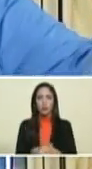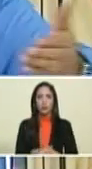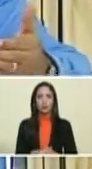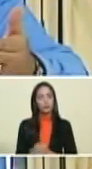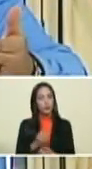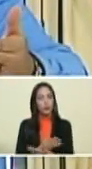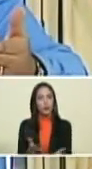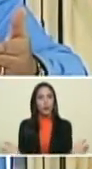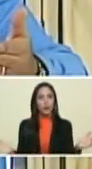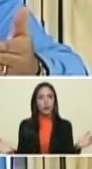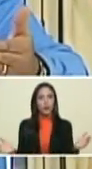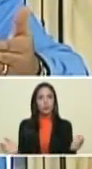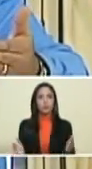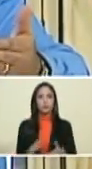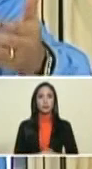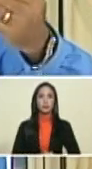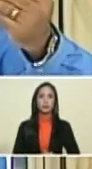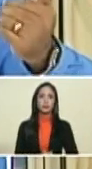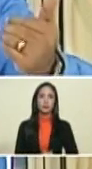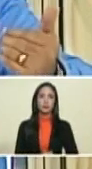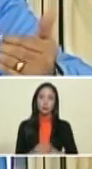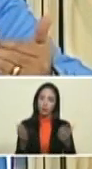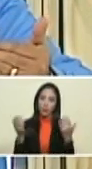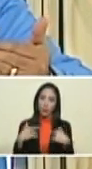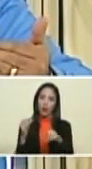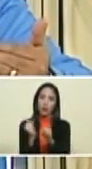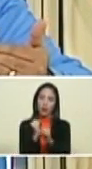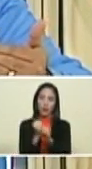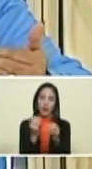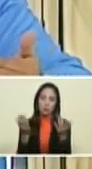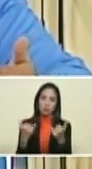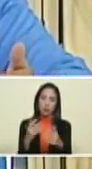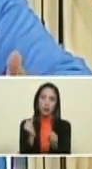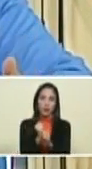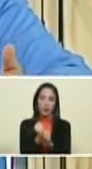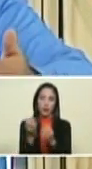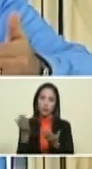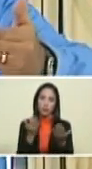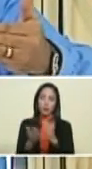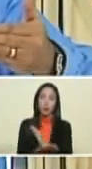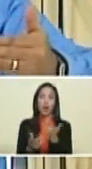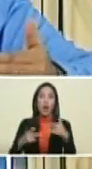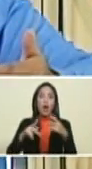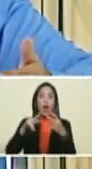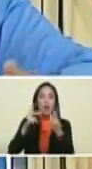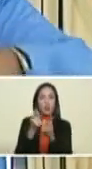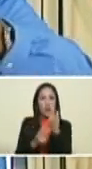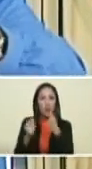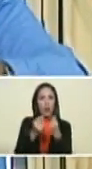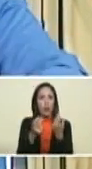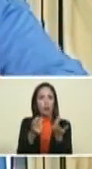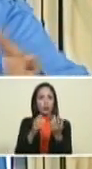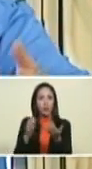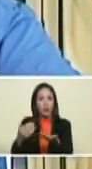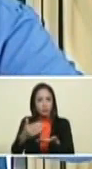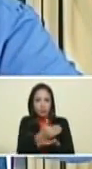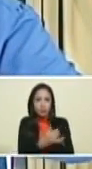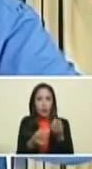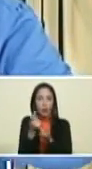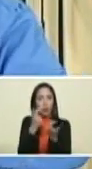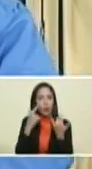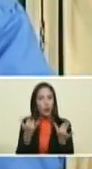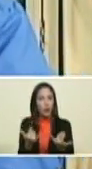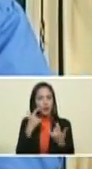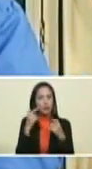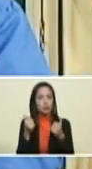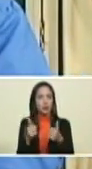Brazos abiertos, Venezuela. Vengan a trabajar. Además, tenemos el programa de recuperación económica y es un buen momento.